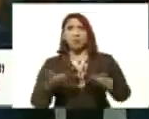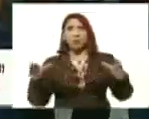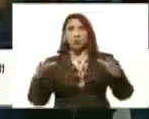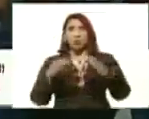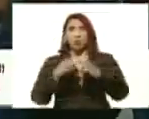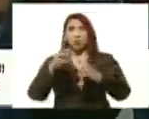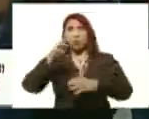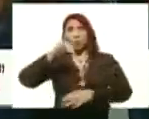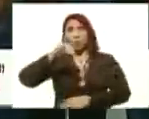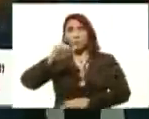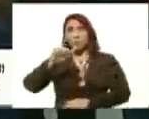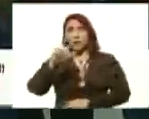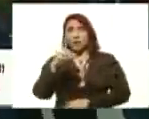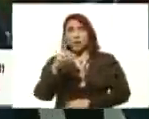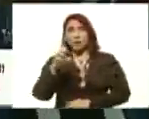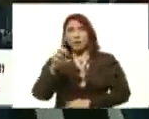Madera.